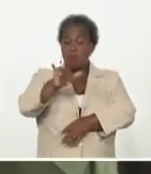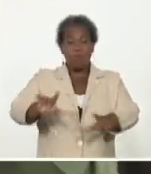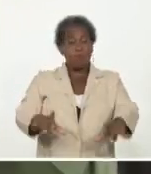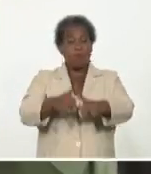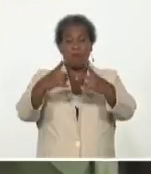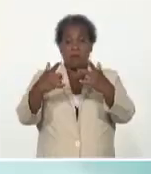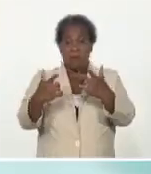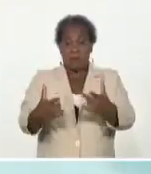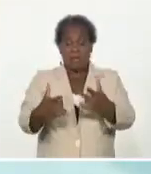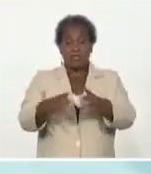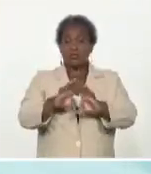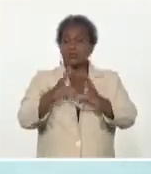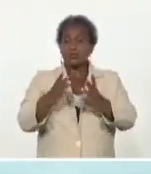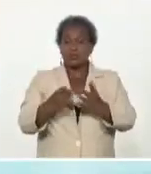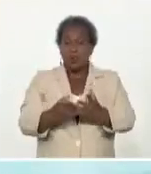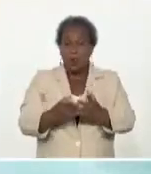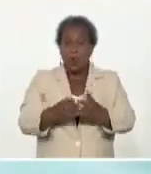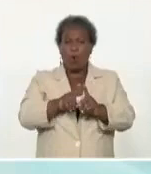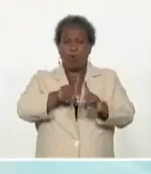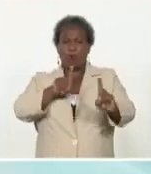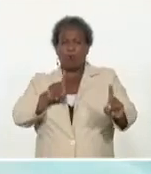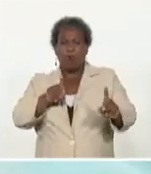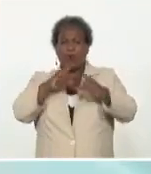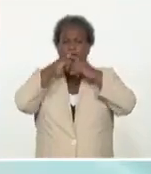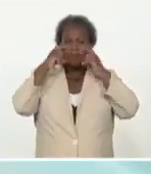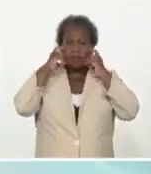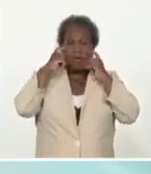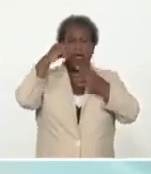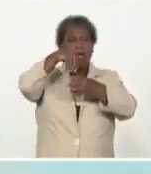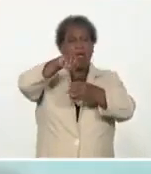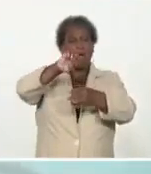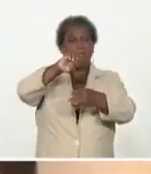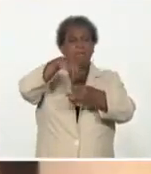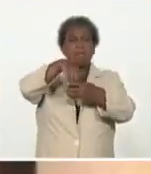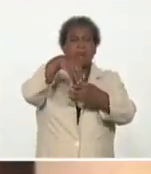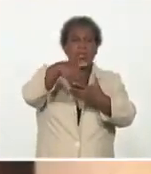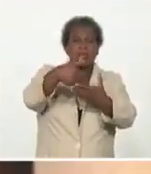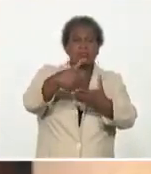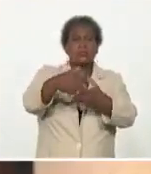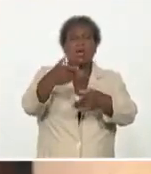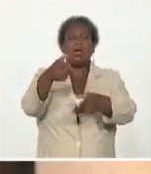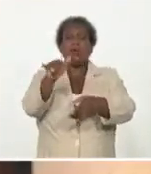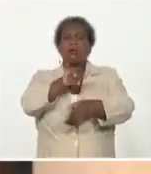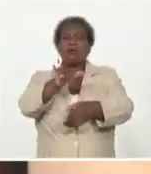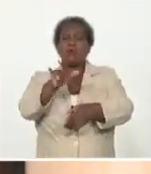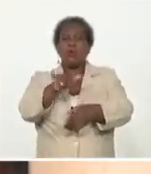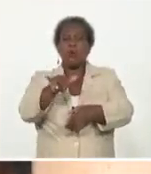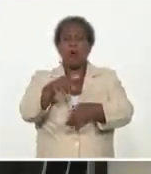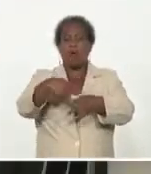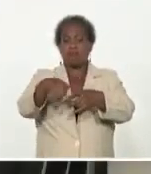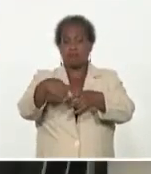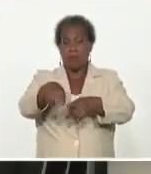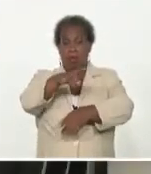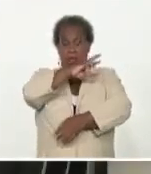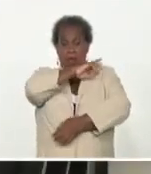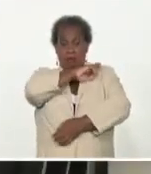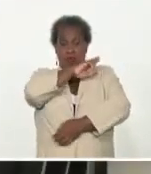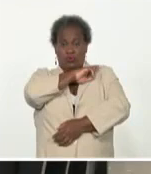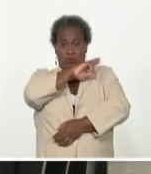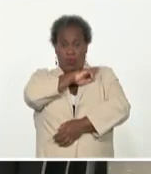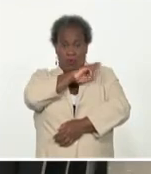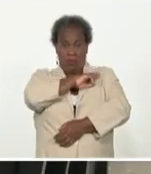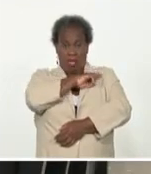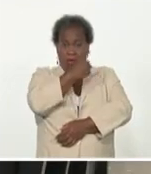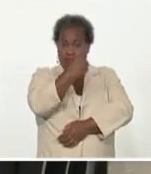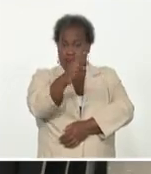los protocolos higiénicos sanitarios en instituciones y centros de trabajo, así como la responsabilidad